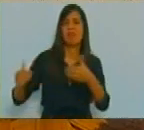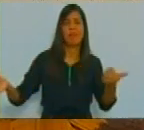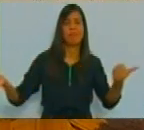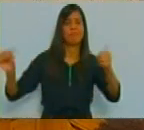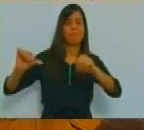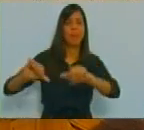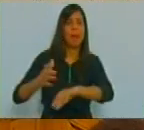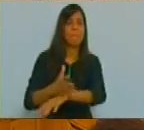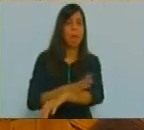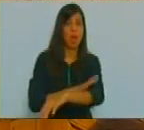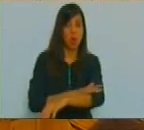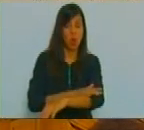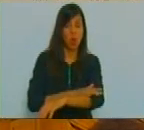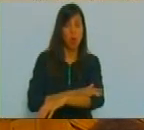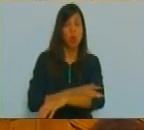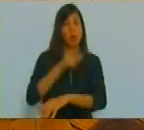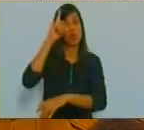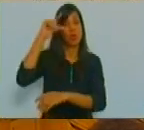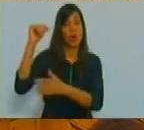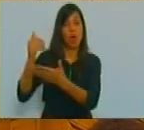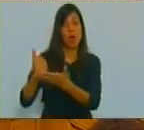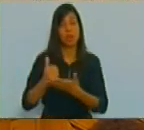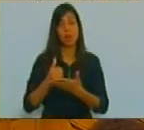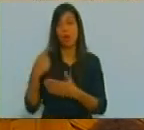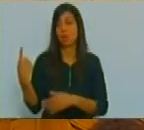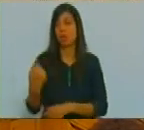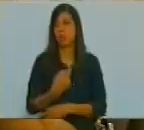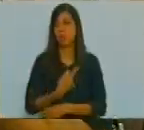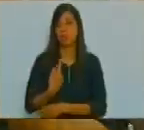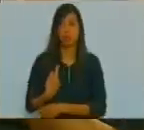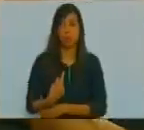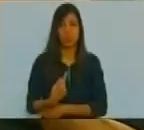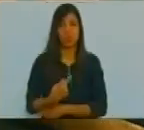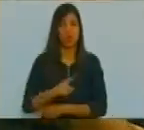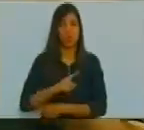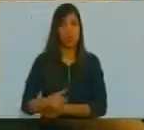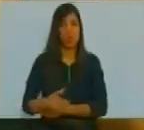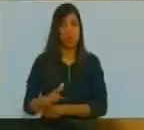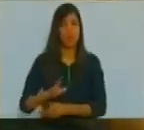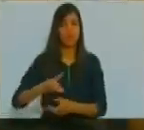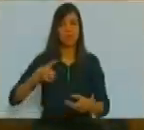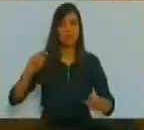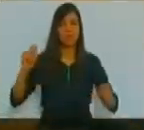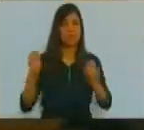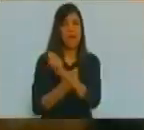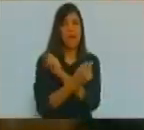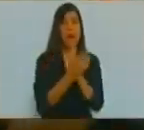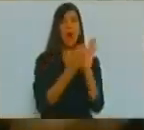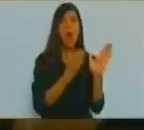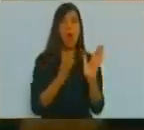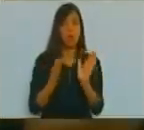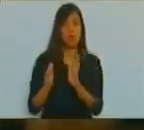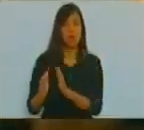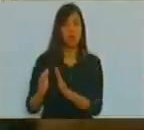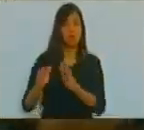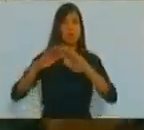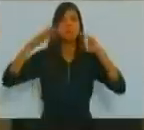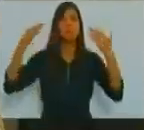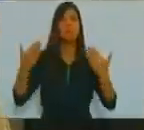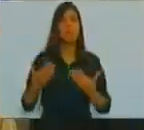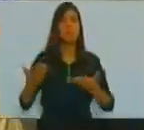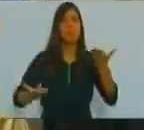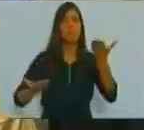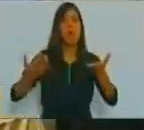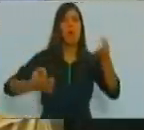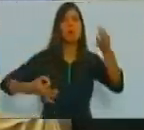y dios mediante nosotros veremos para transformar ese nuevo orden para construir un mundo más justo y más